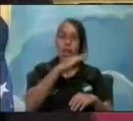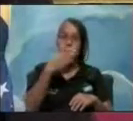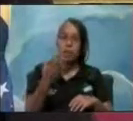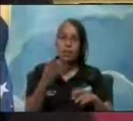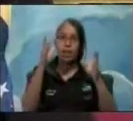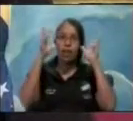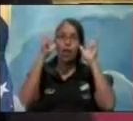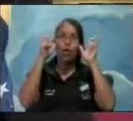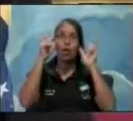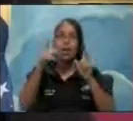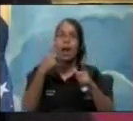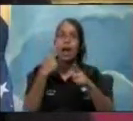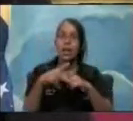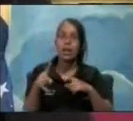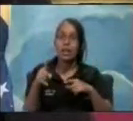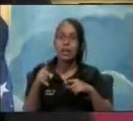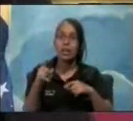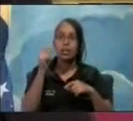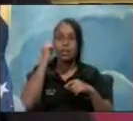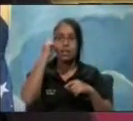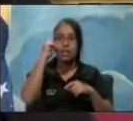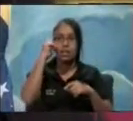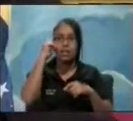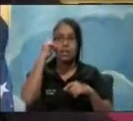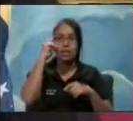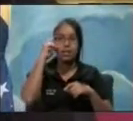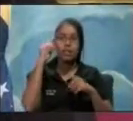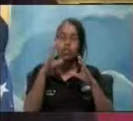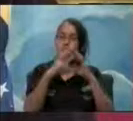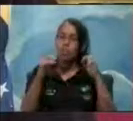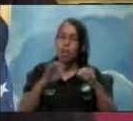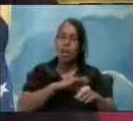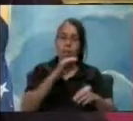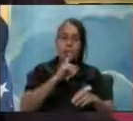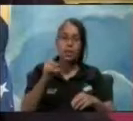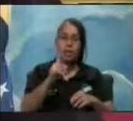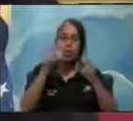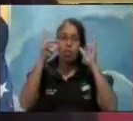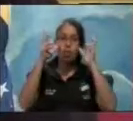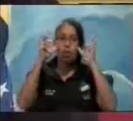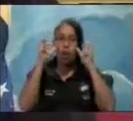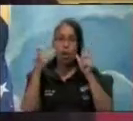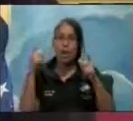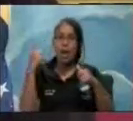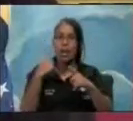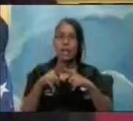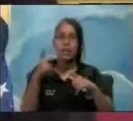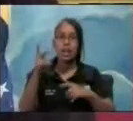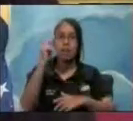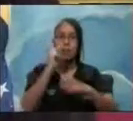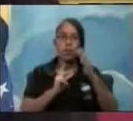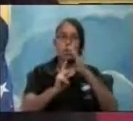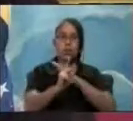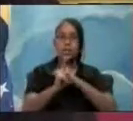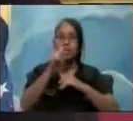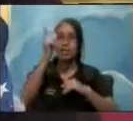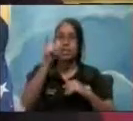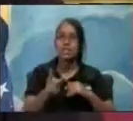oiga aquel que no oiga, perdón, toda alma que no oiga aquel profeta